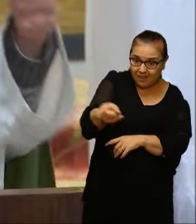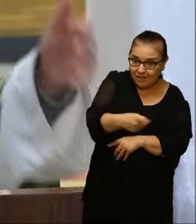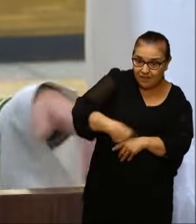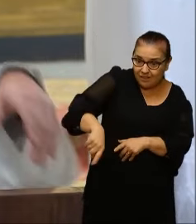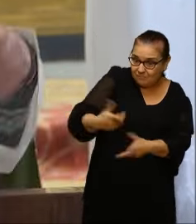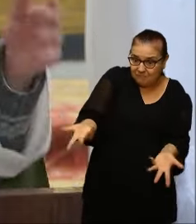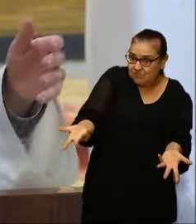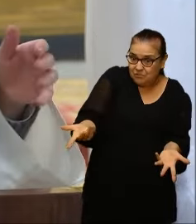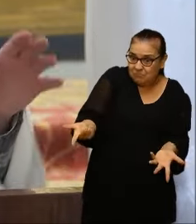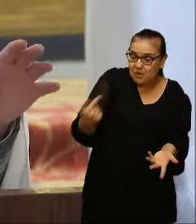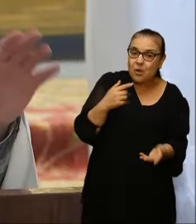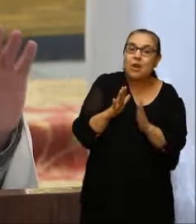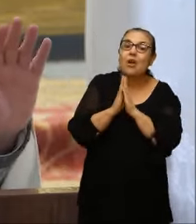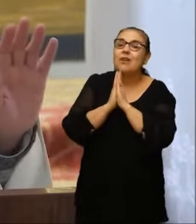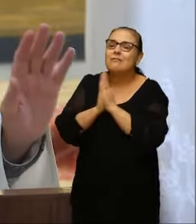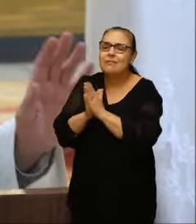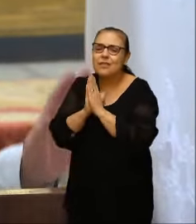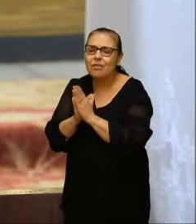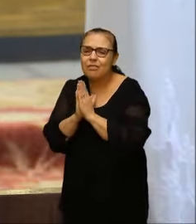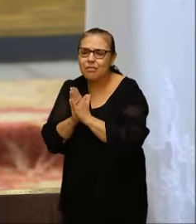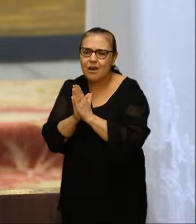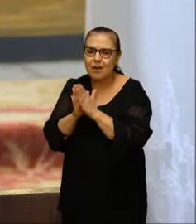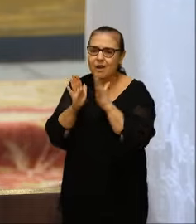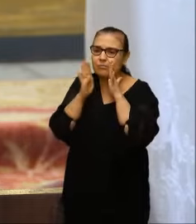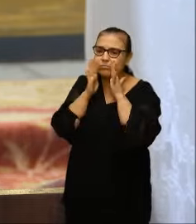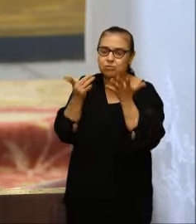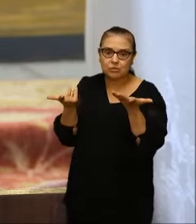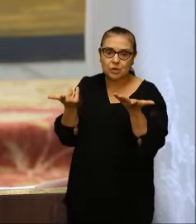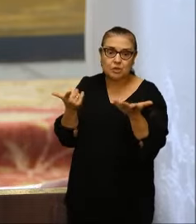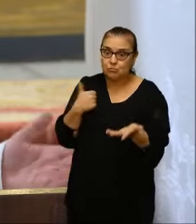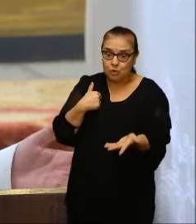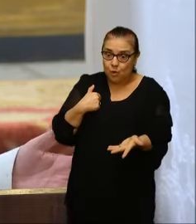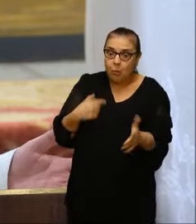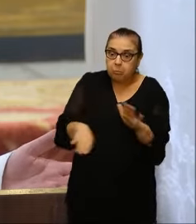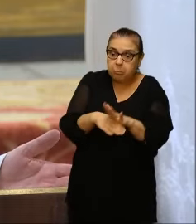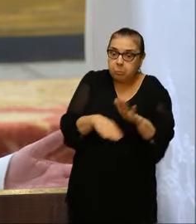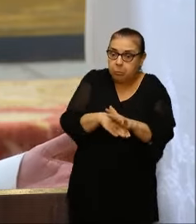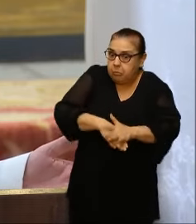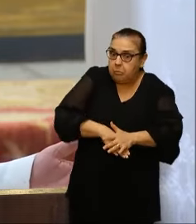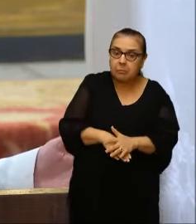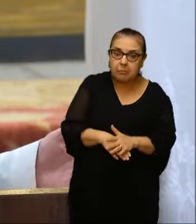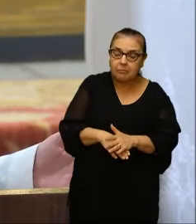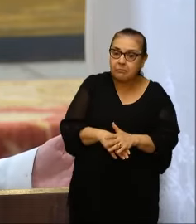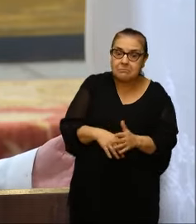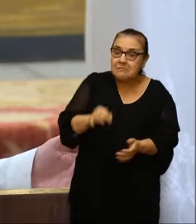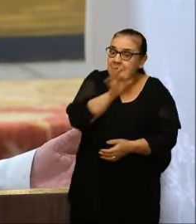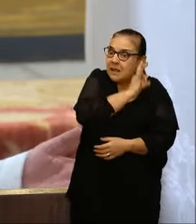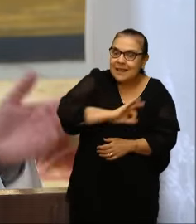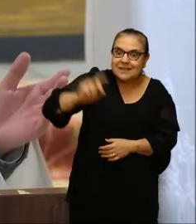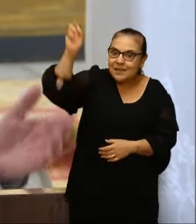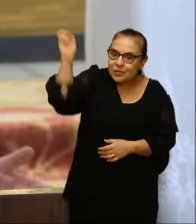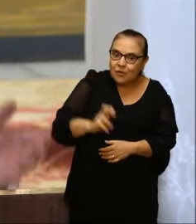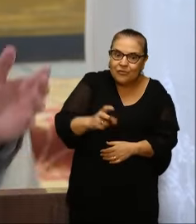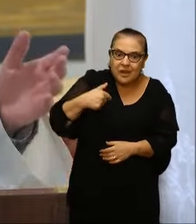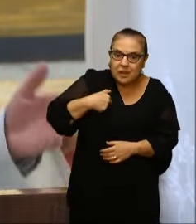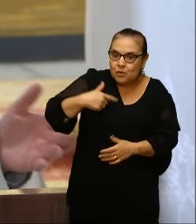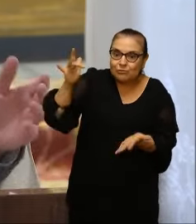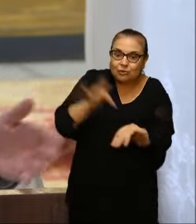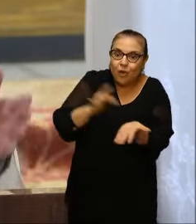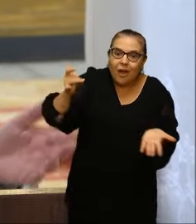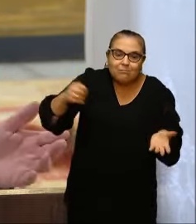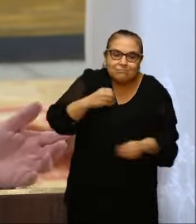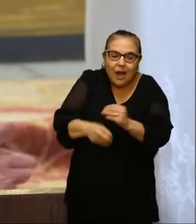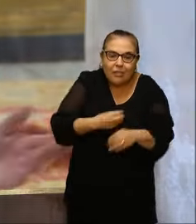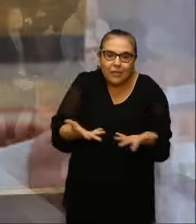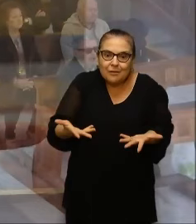corte, yo iría a rezar, yo iría a confesarme, Luis, yo seguiría haciendo lo que estoy haciendo, porque quiero que el Señor me encuentre, habiendo hecho lo que me tocaba hacer, esta mañana he obedecido